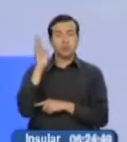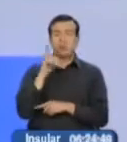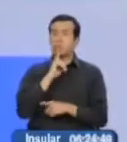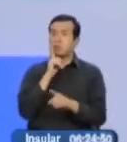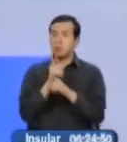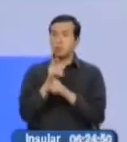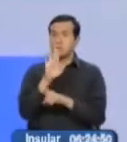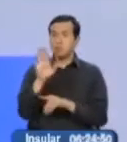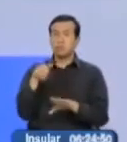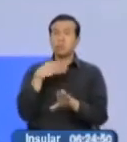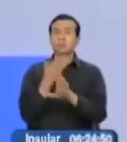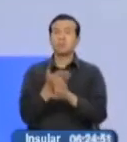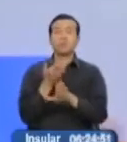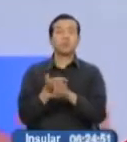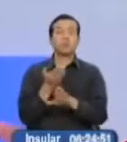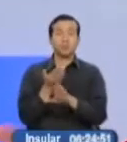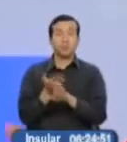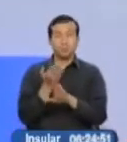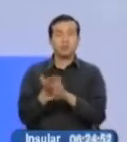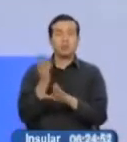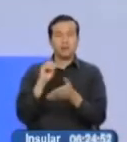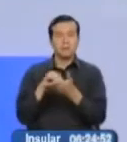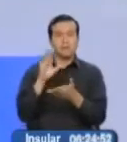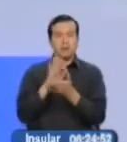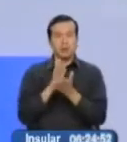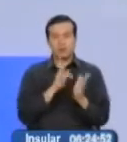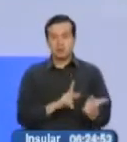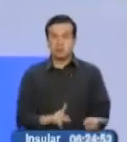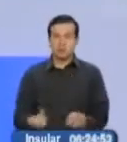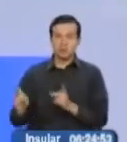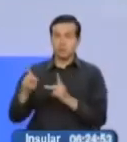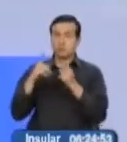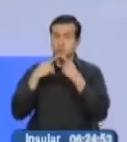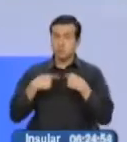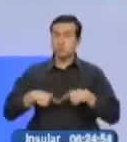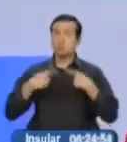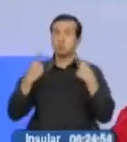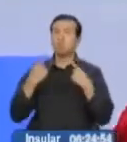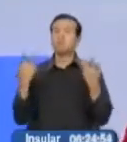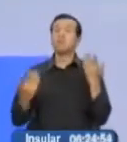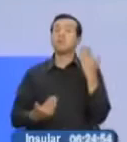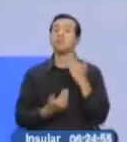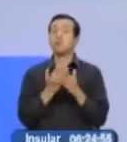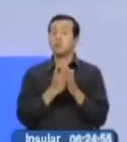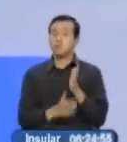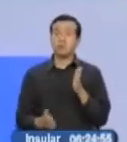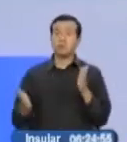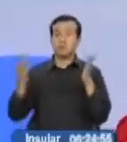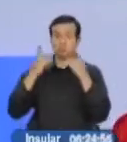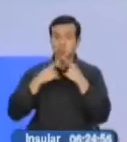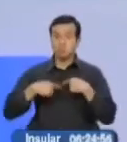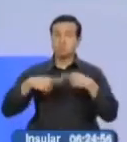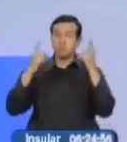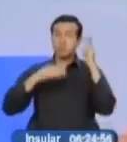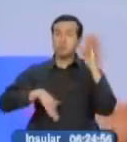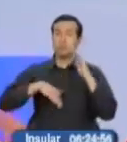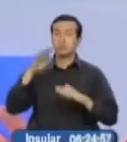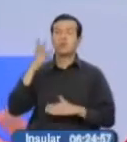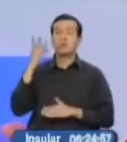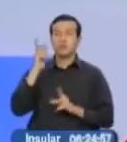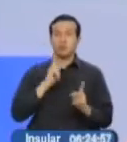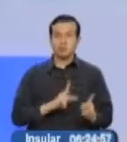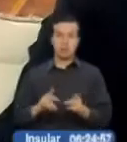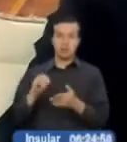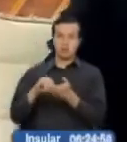y plantea soluciones en el plan de implementación, porque esta declaración también tiene de novedoso que además de una declaración, tiene un plan